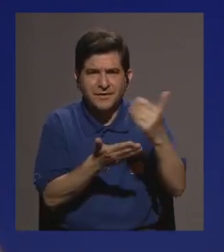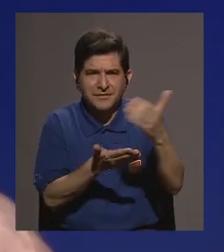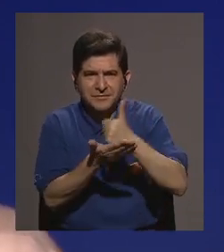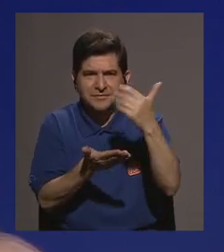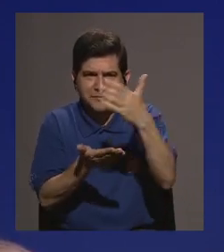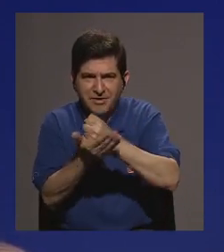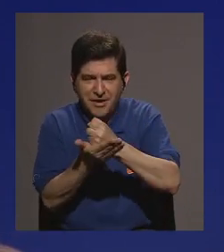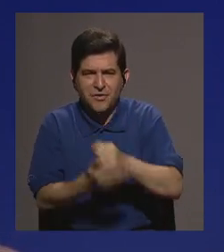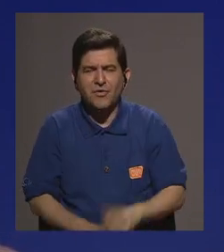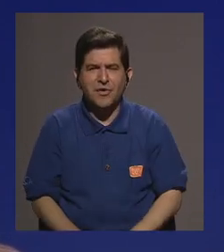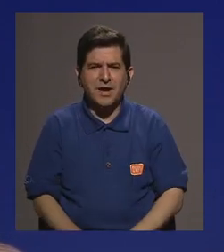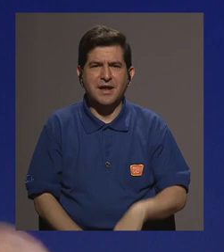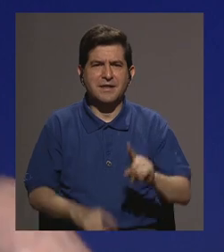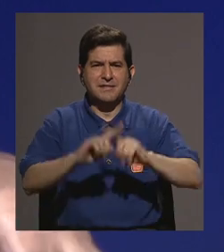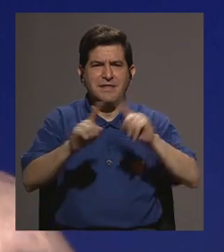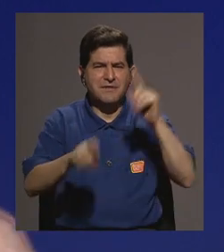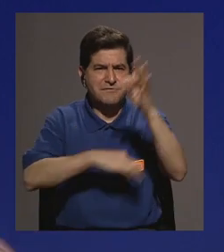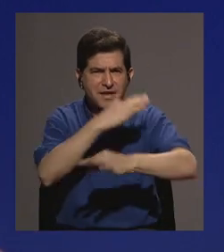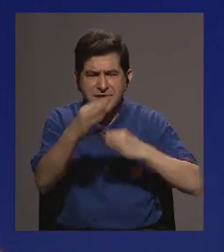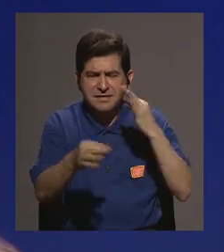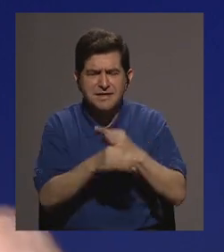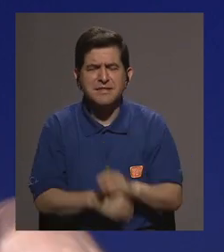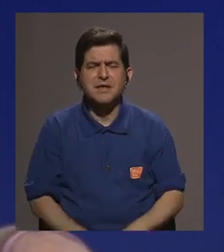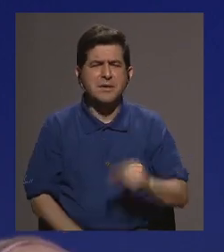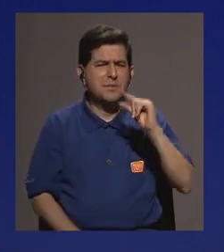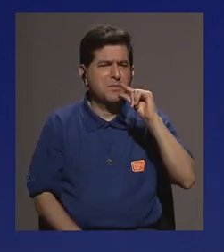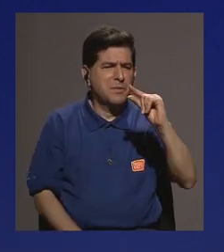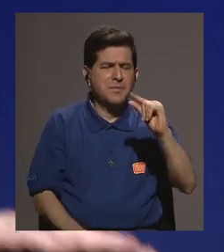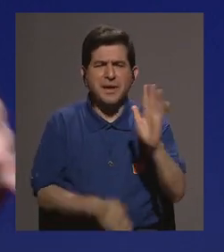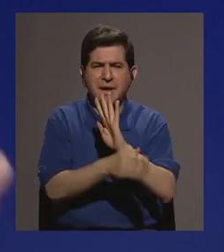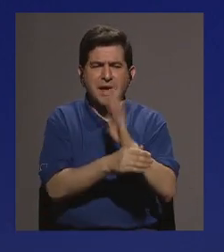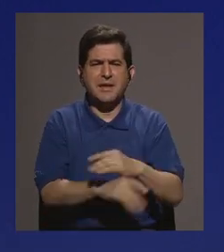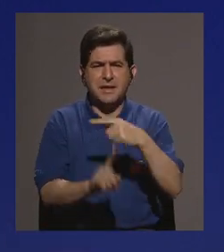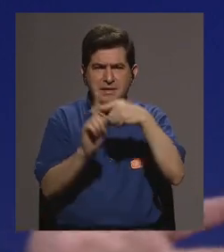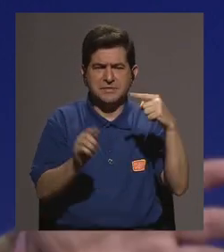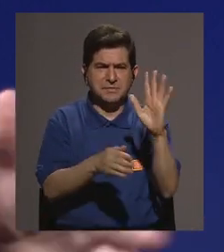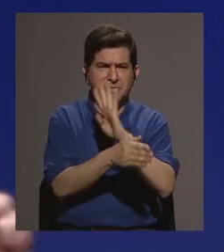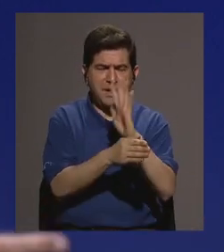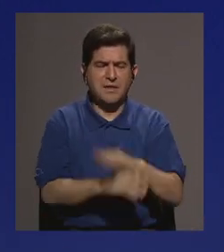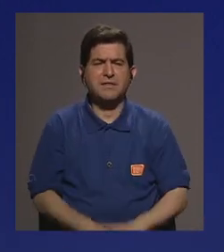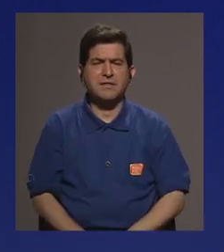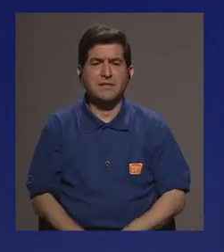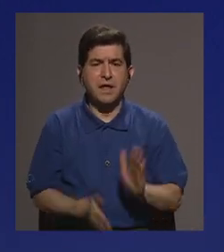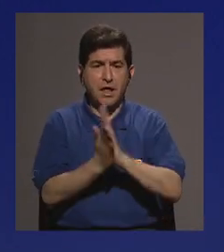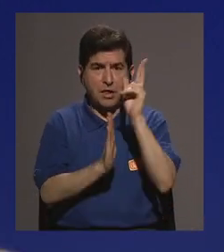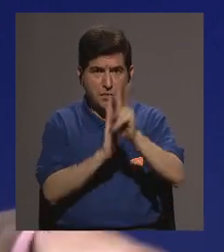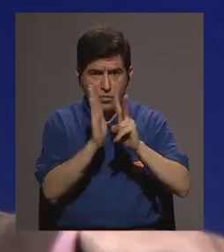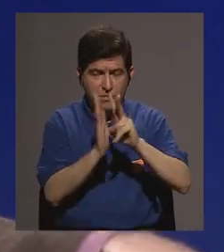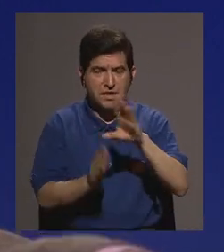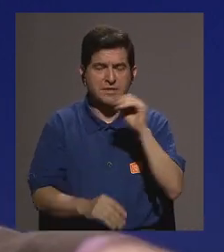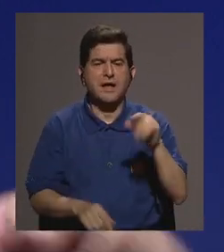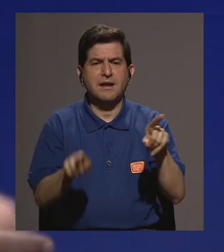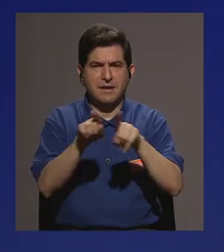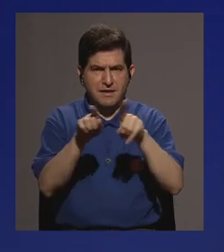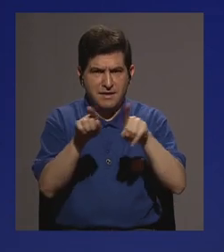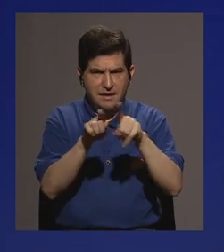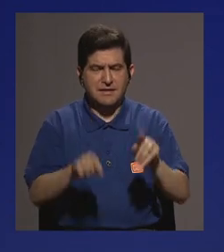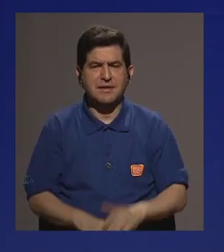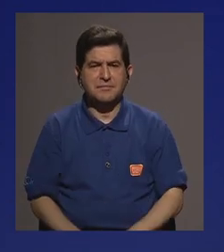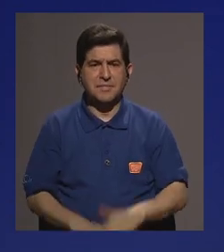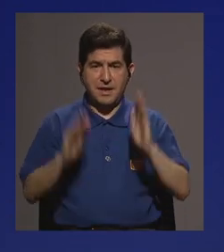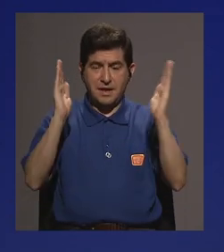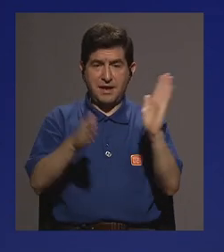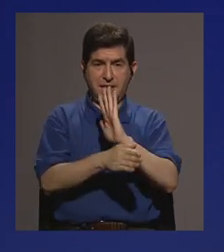cortos de mediometrajes de documentales y de una película de largometraje en dignidad